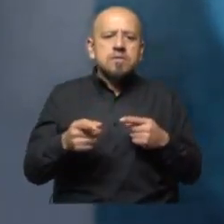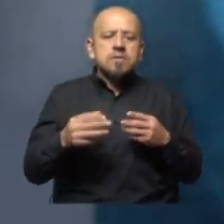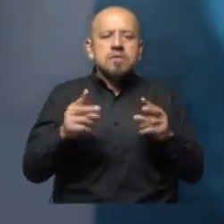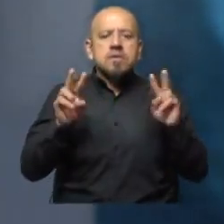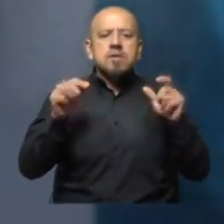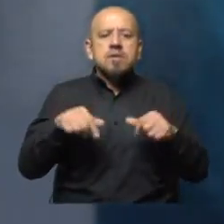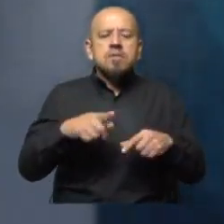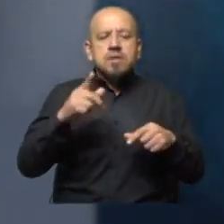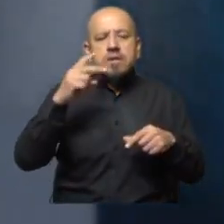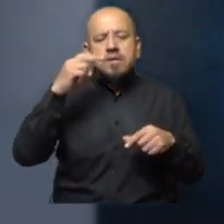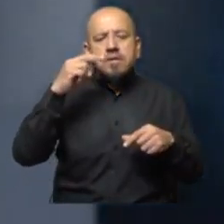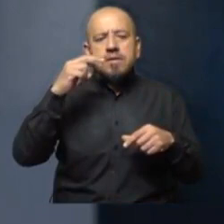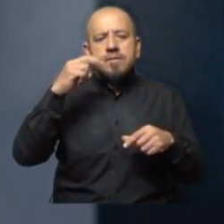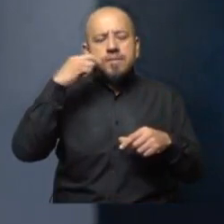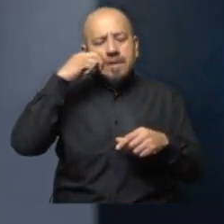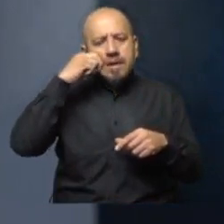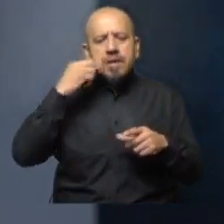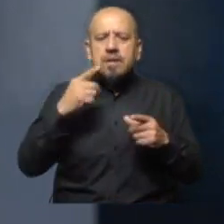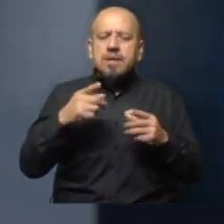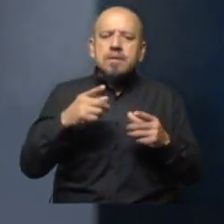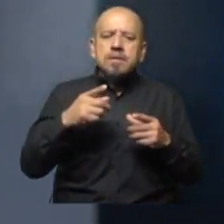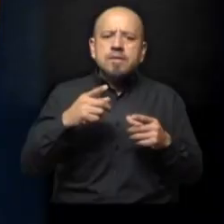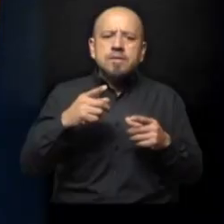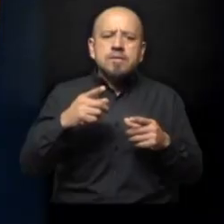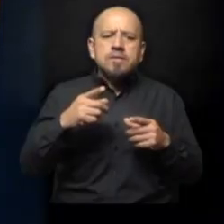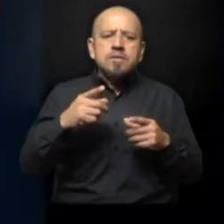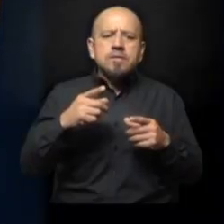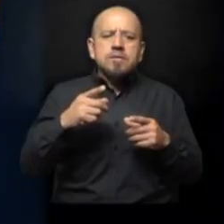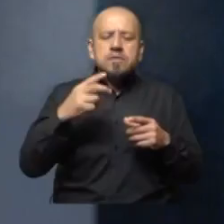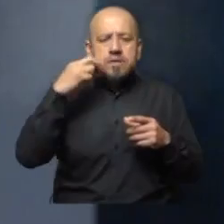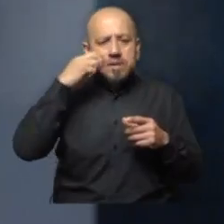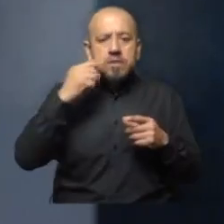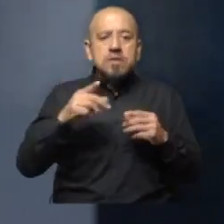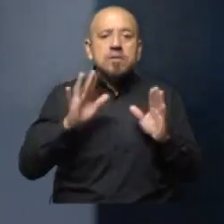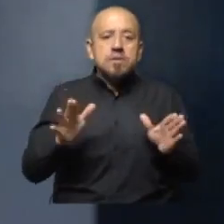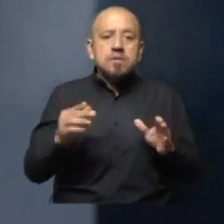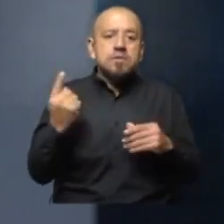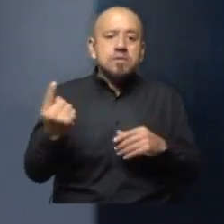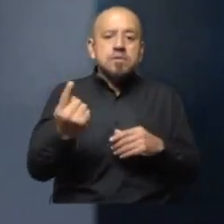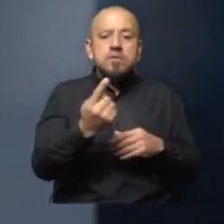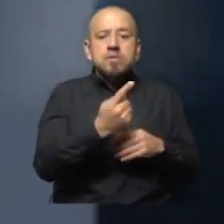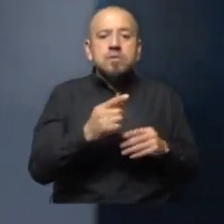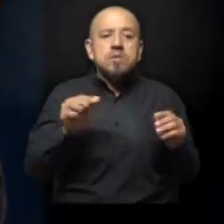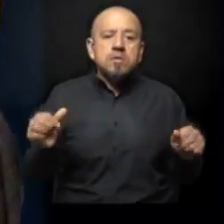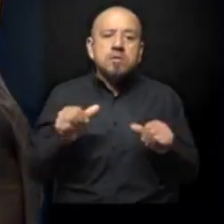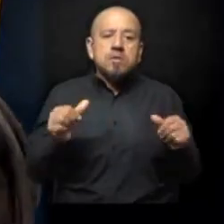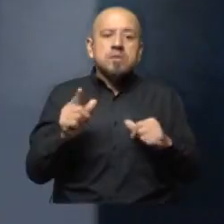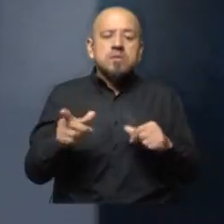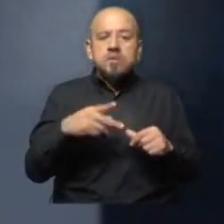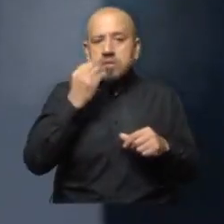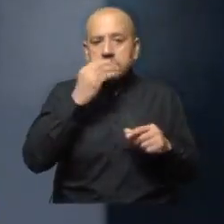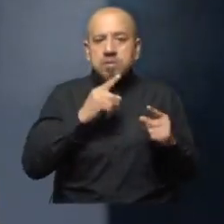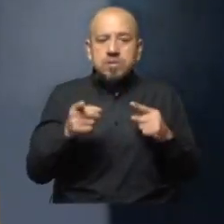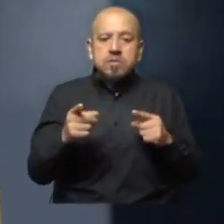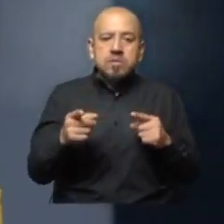carne quiero hacer como no pero reconocer también que cada uno hace lo mejor además